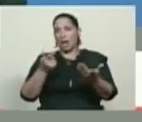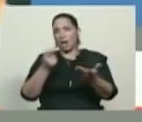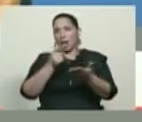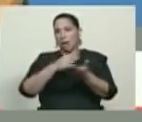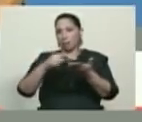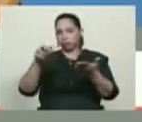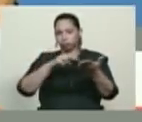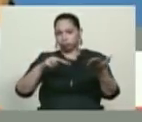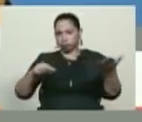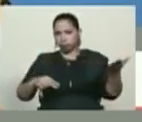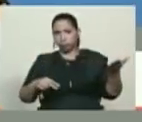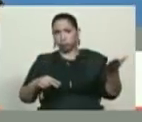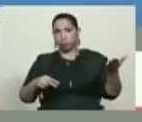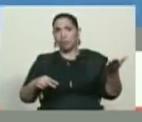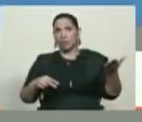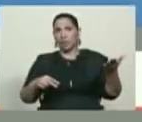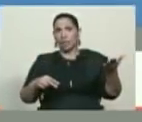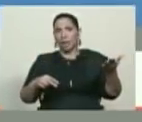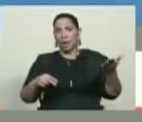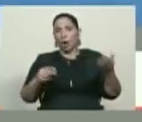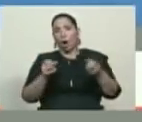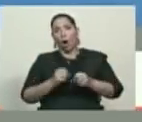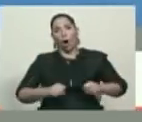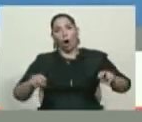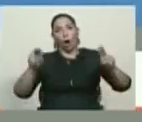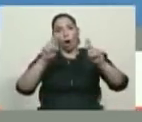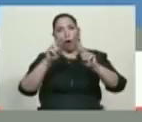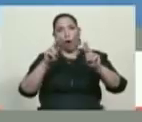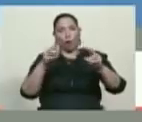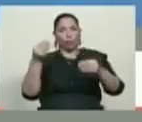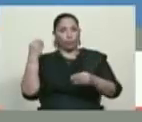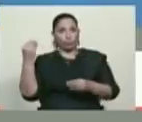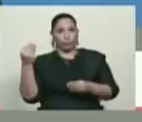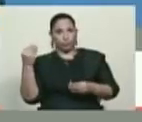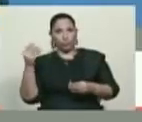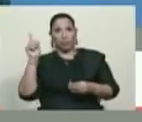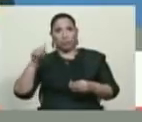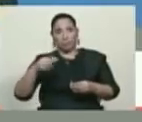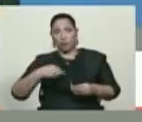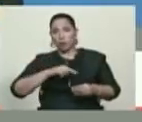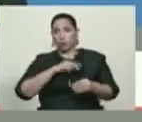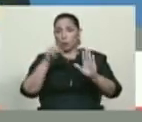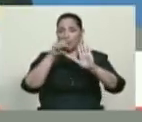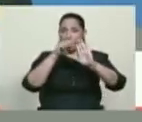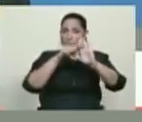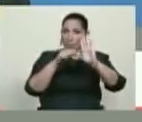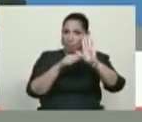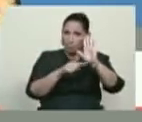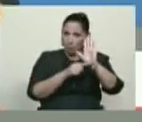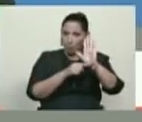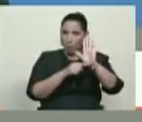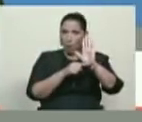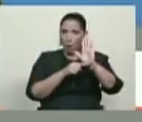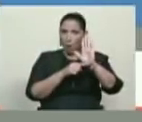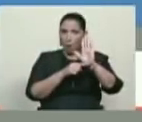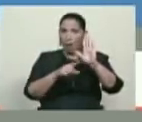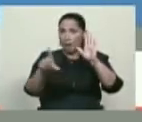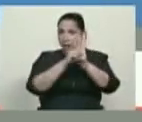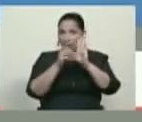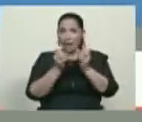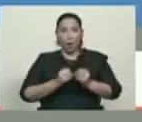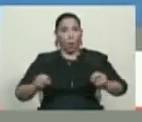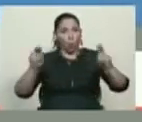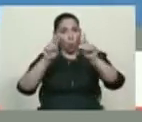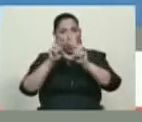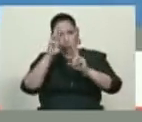Unidas, que para nosotros también es sagrada. Los principios fundamentales, el respeto